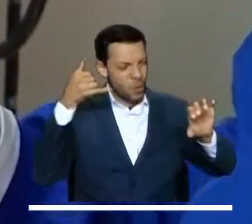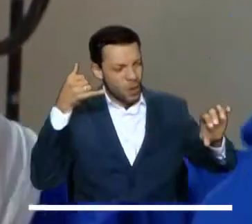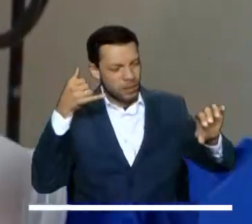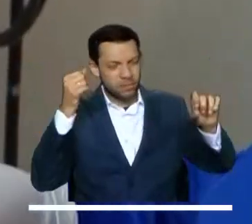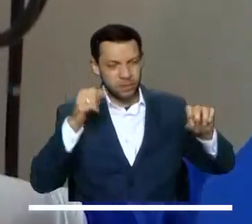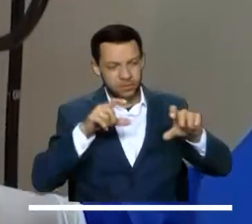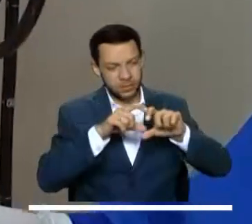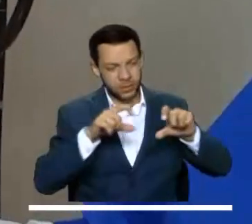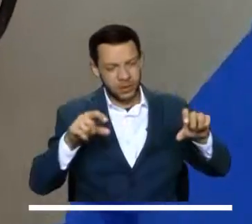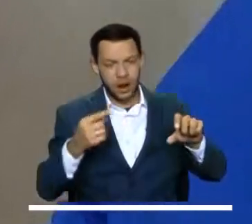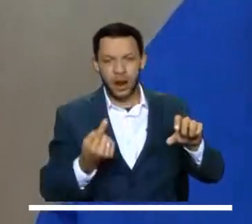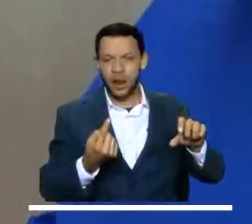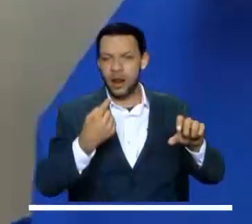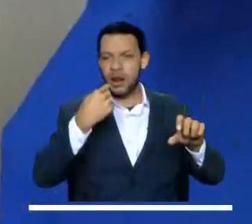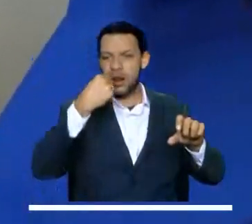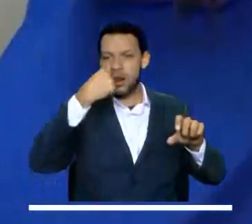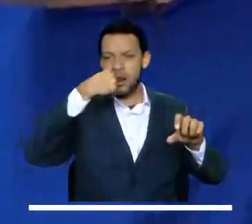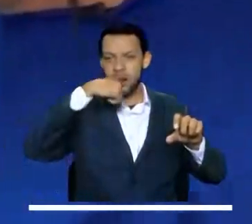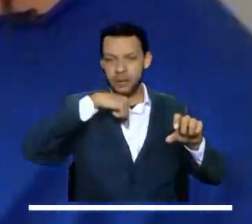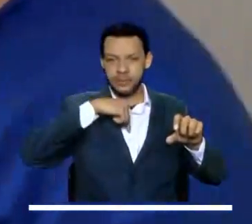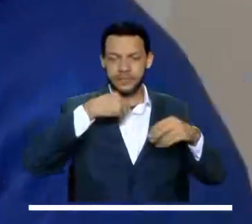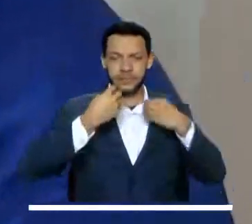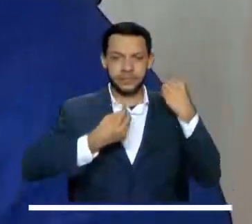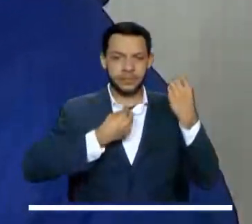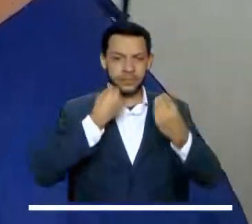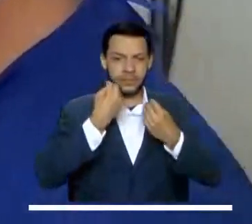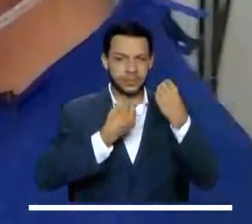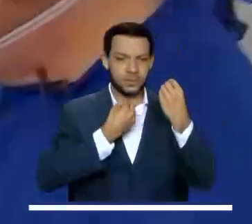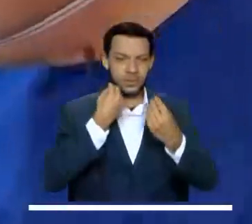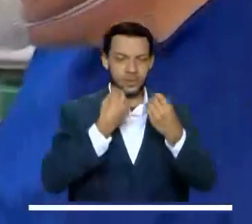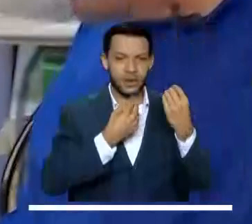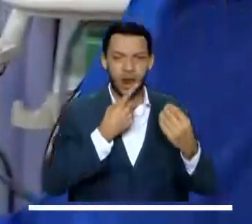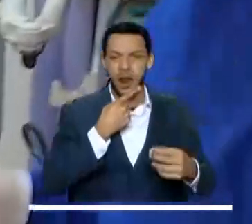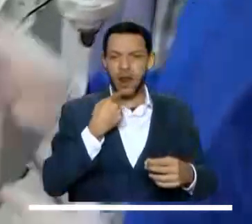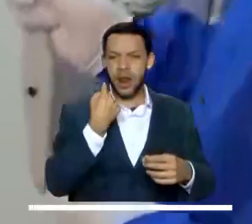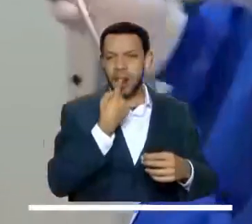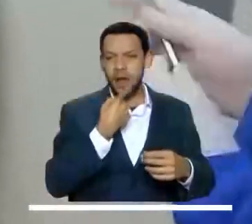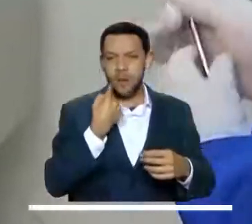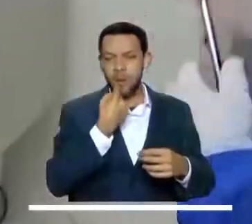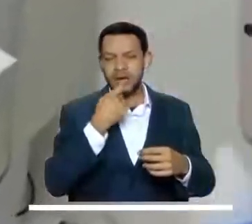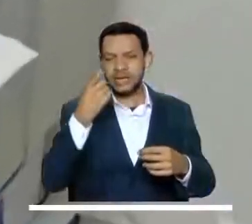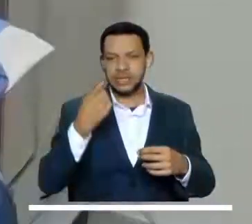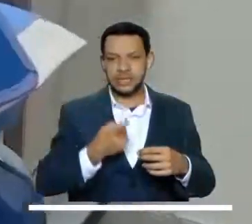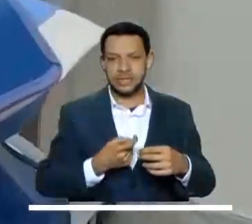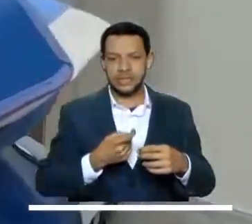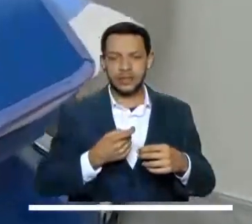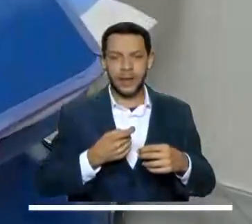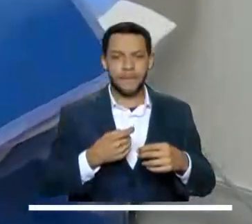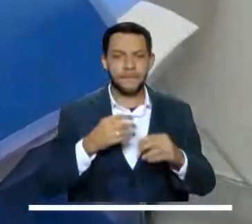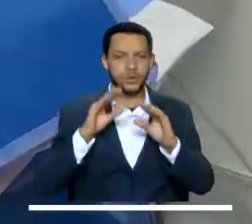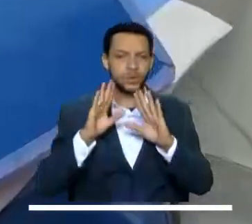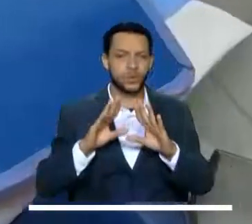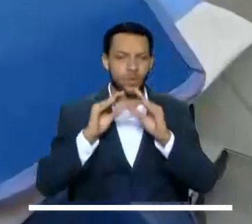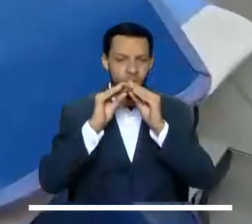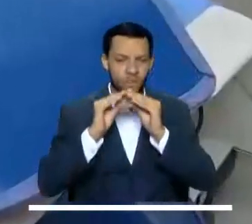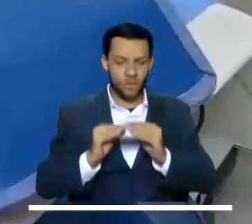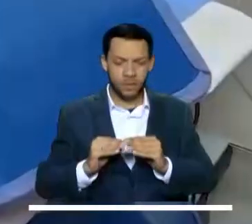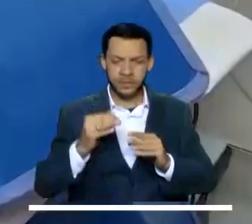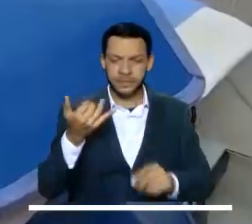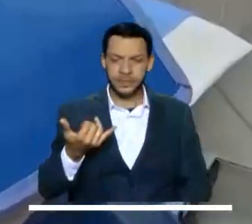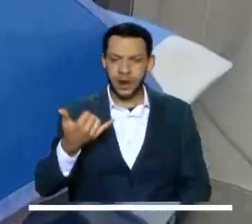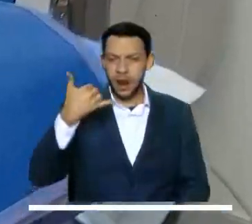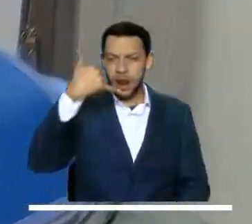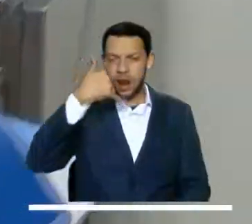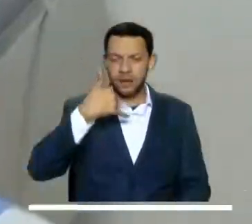aparato digestivo. Vamos a hacer el ingreso de la endoscopia digestiva ingresando por la boca del paciente y luego nos vamos a dirigir por todo el esófago, descendiendo